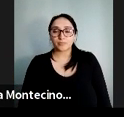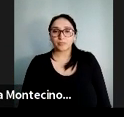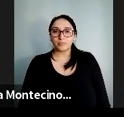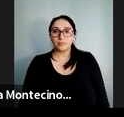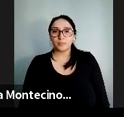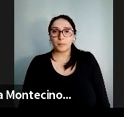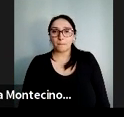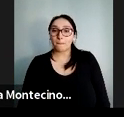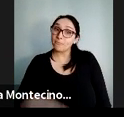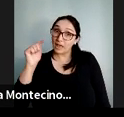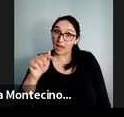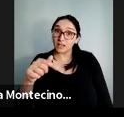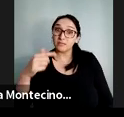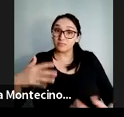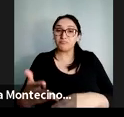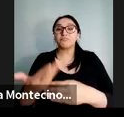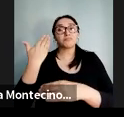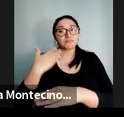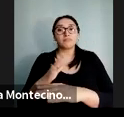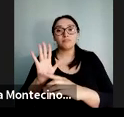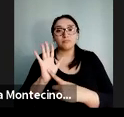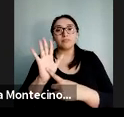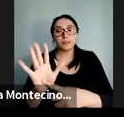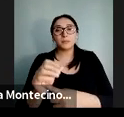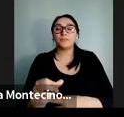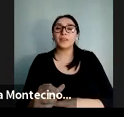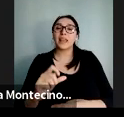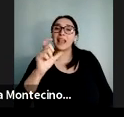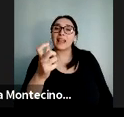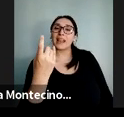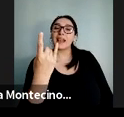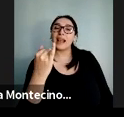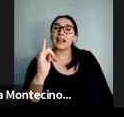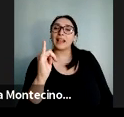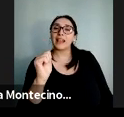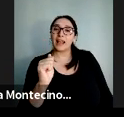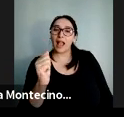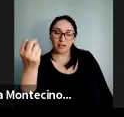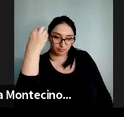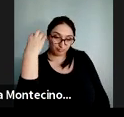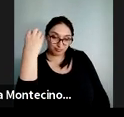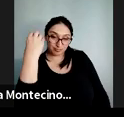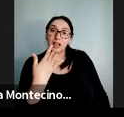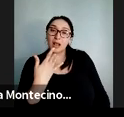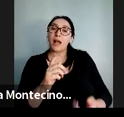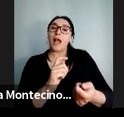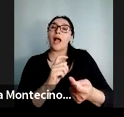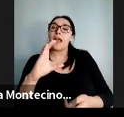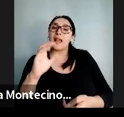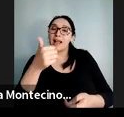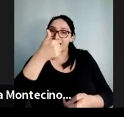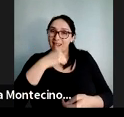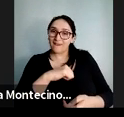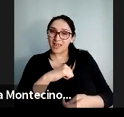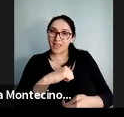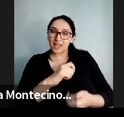Ahí, bueno, como les mostraba, hay algunas guías para poder abordar nuestras contraseñas de manera más segura, sobre